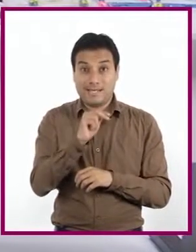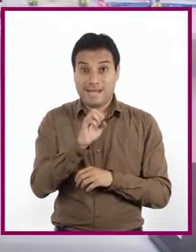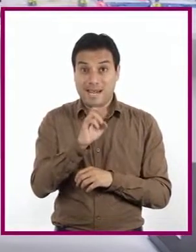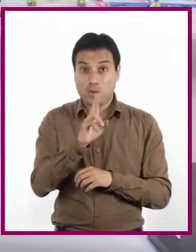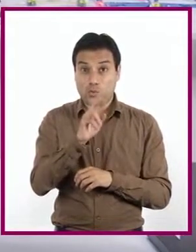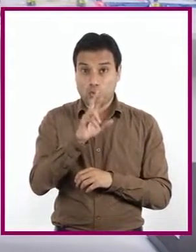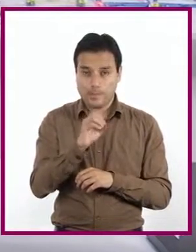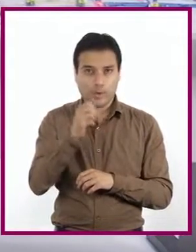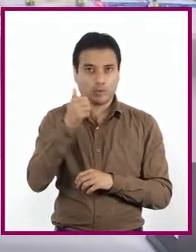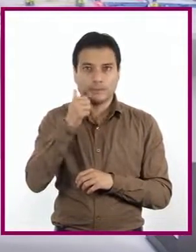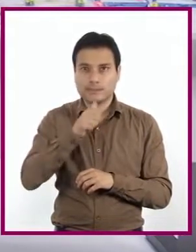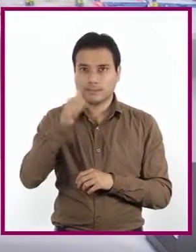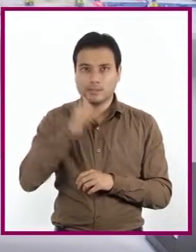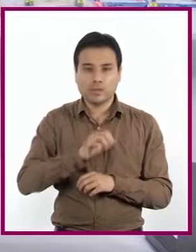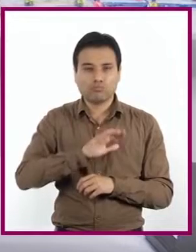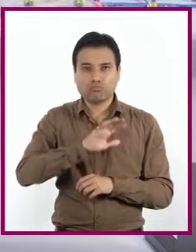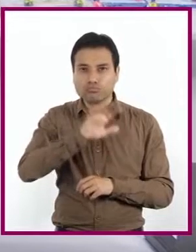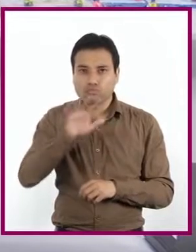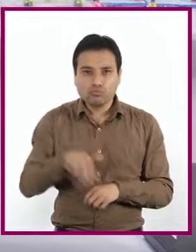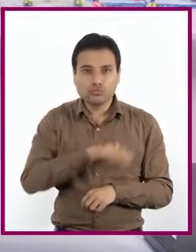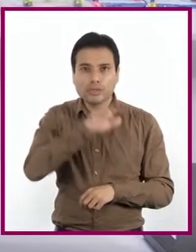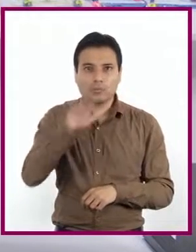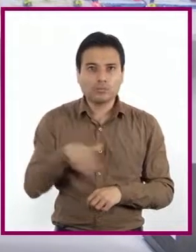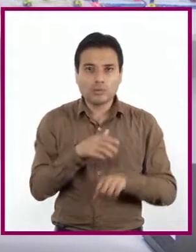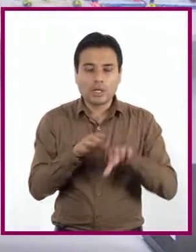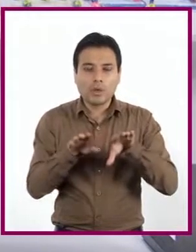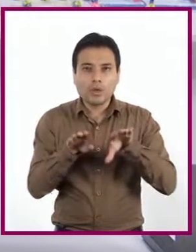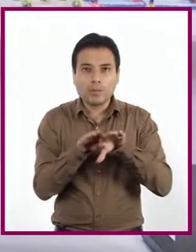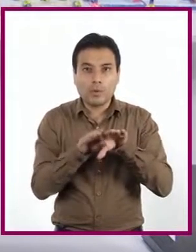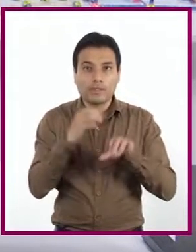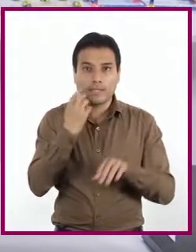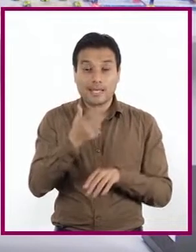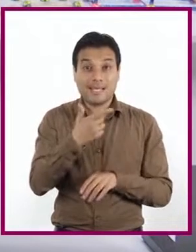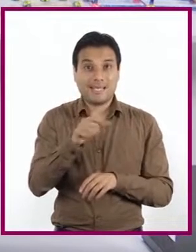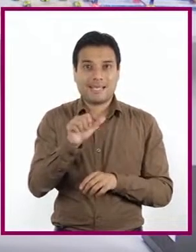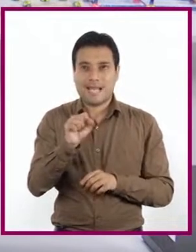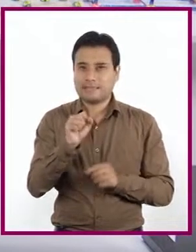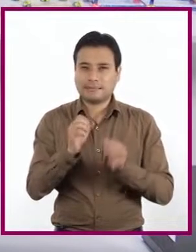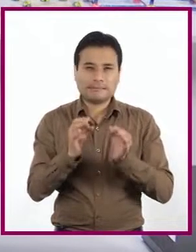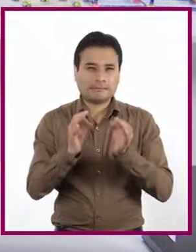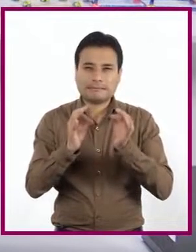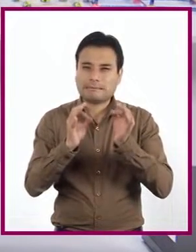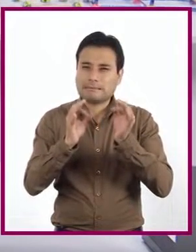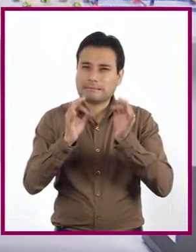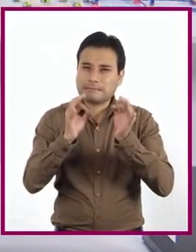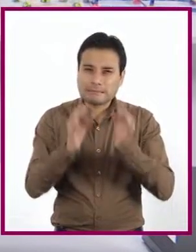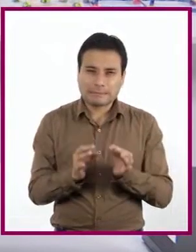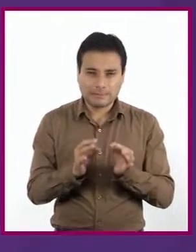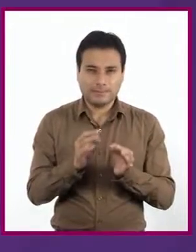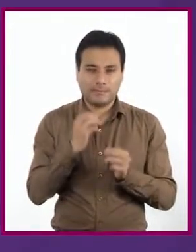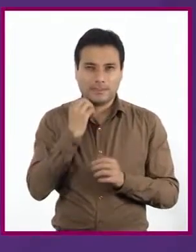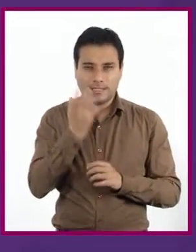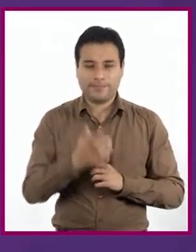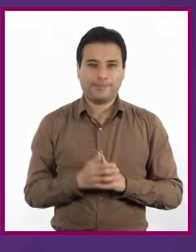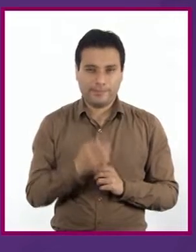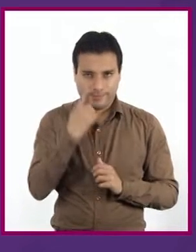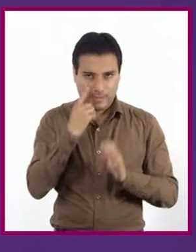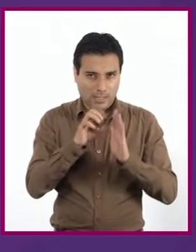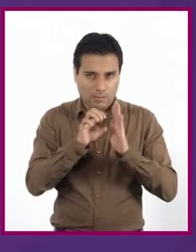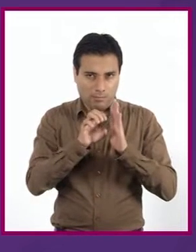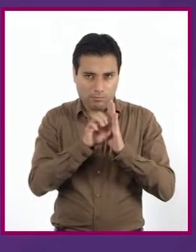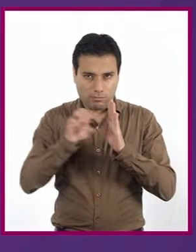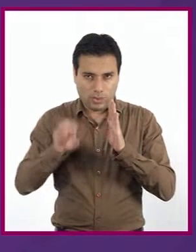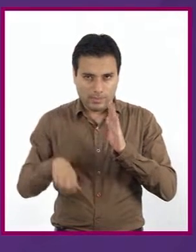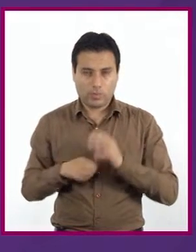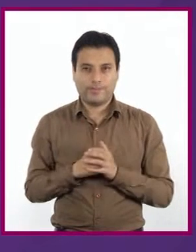están buscando adquirir la estabilidad electrónica del gas noble más cercano a ellos. Por ejemplo, el